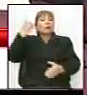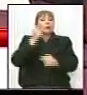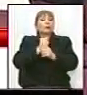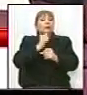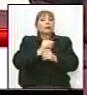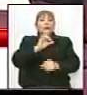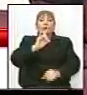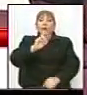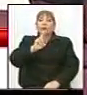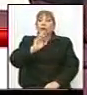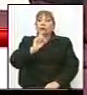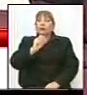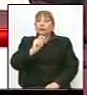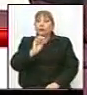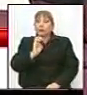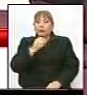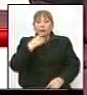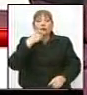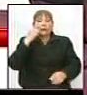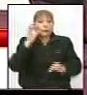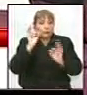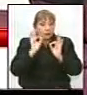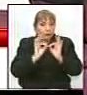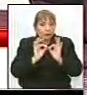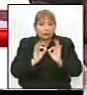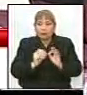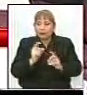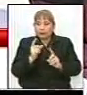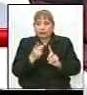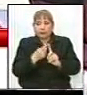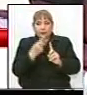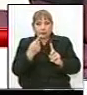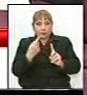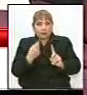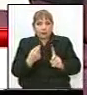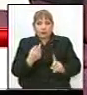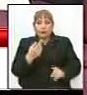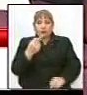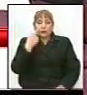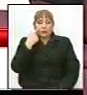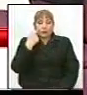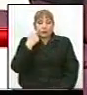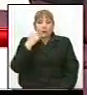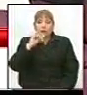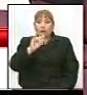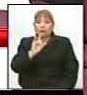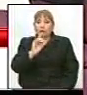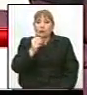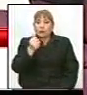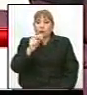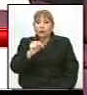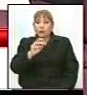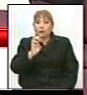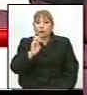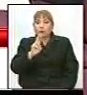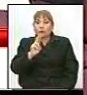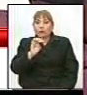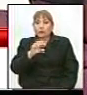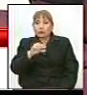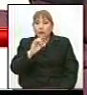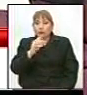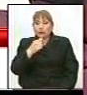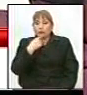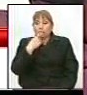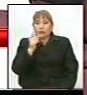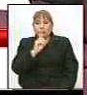Urresti, debo precisar lo siguiente. En primer lugar, el señor Juan Enrique Pestana Uribe, él